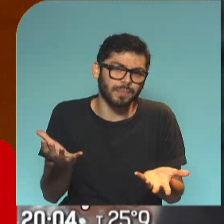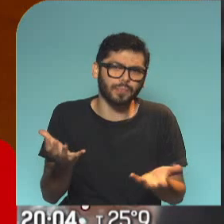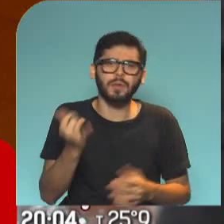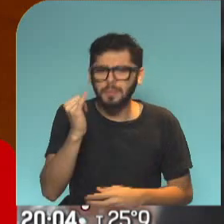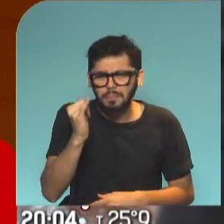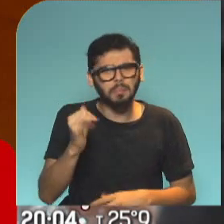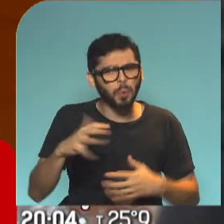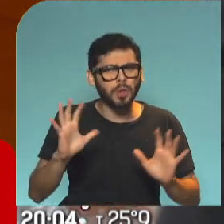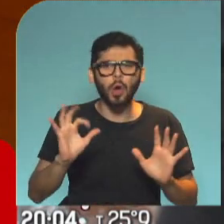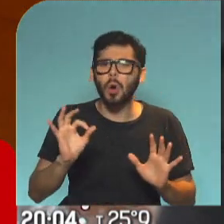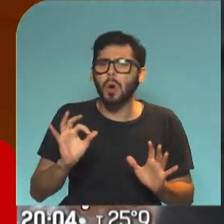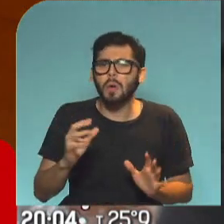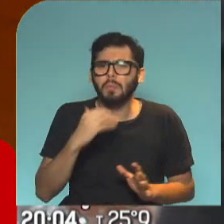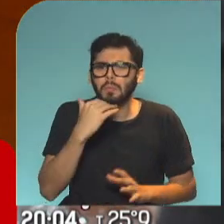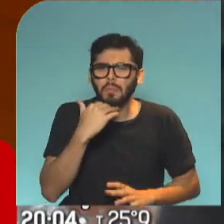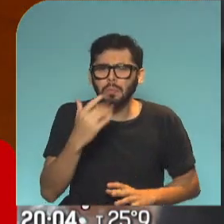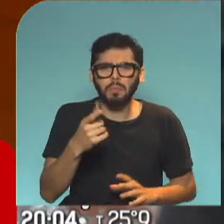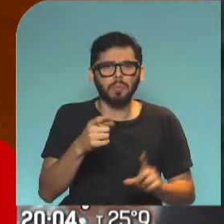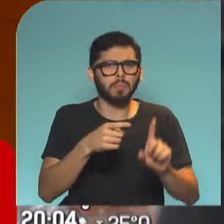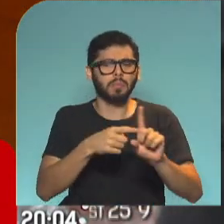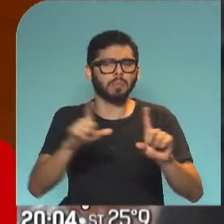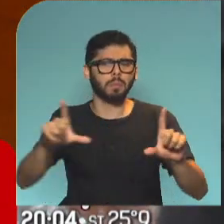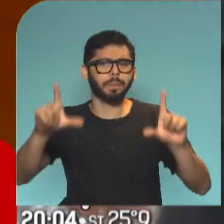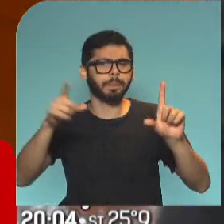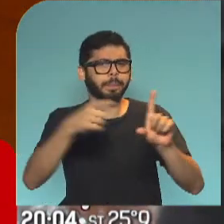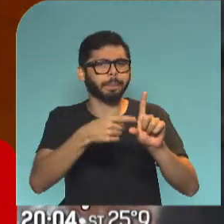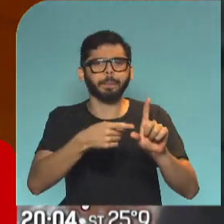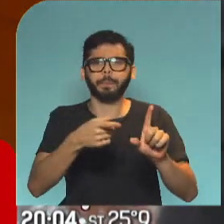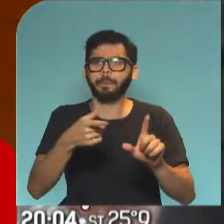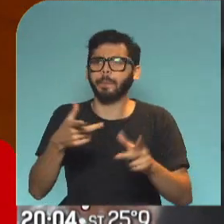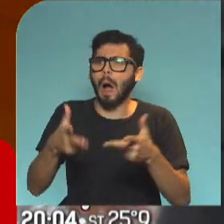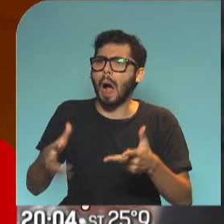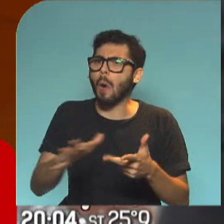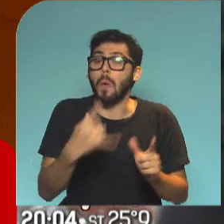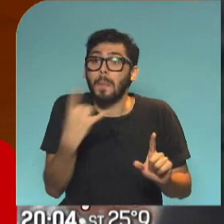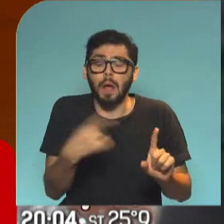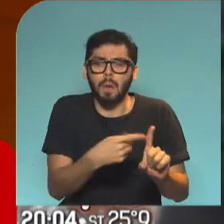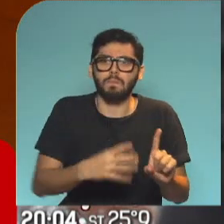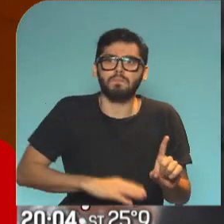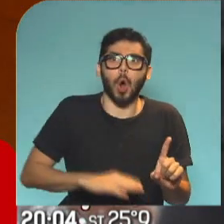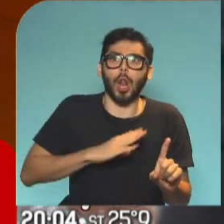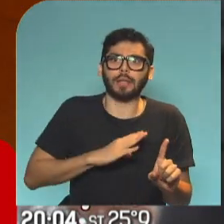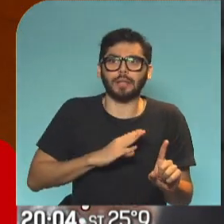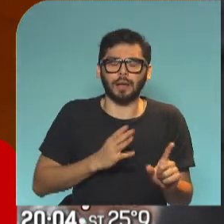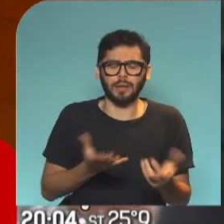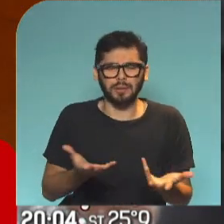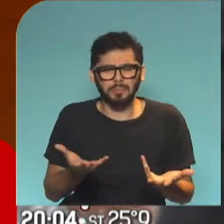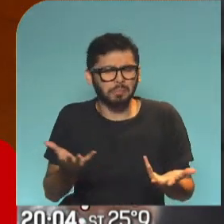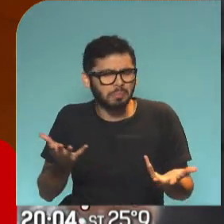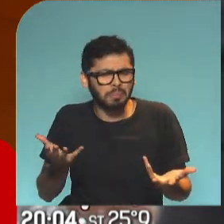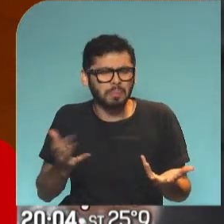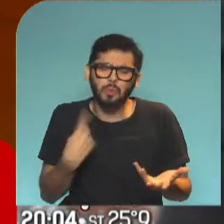le molesta que se hable ellos de una manera que no es cierta y en esto tenemos que estar preparados porque